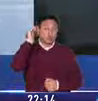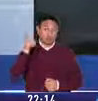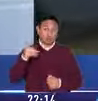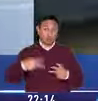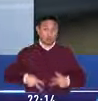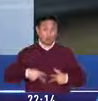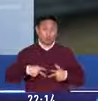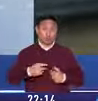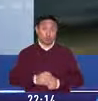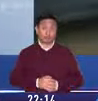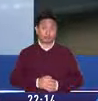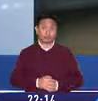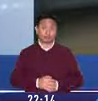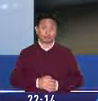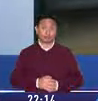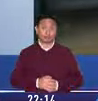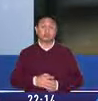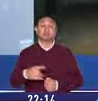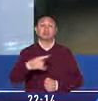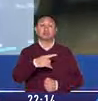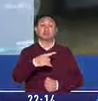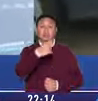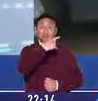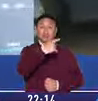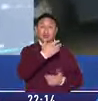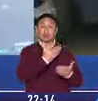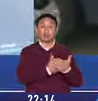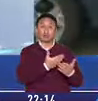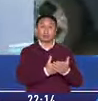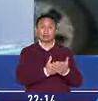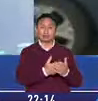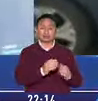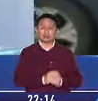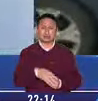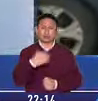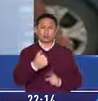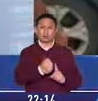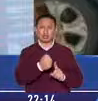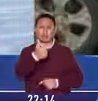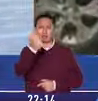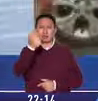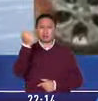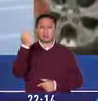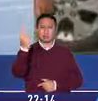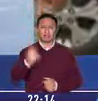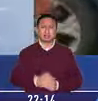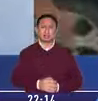La chica está viva. En los vidrios quedaron marcados los impactos del arma de fuego.